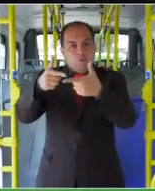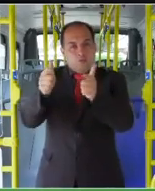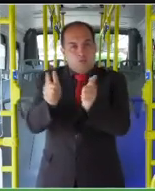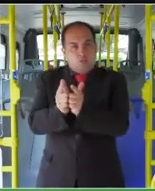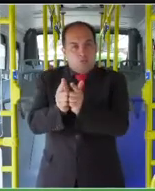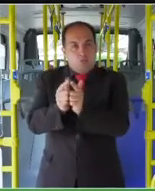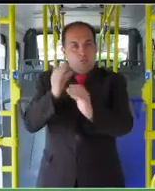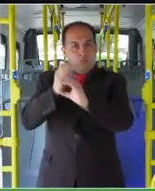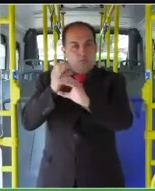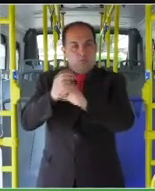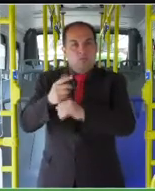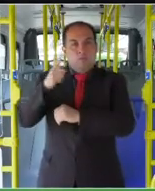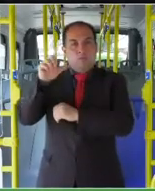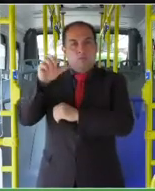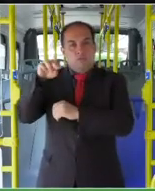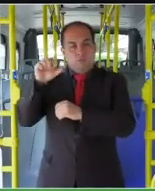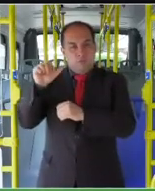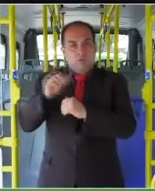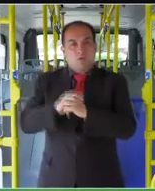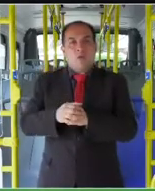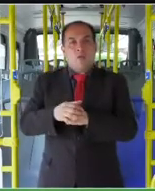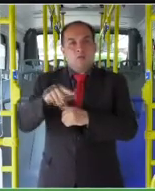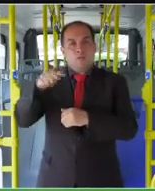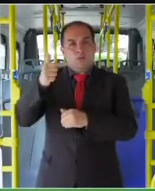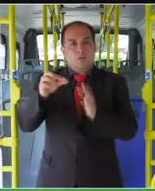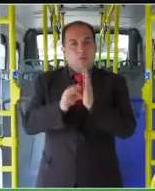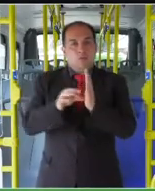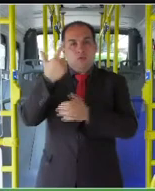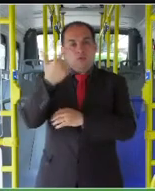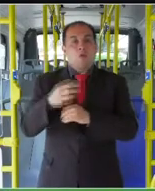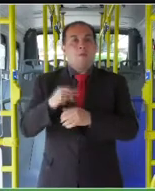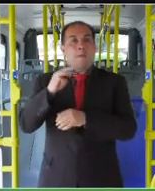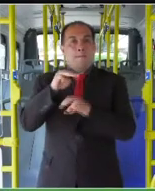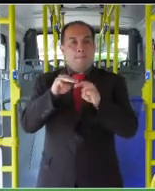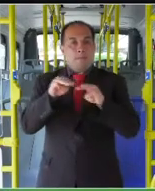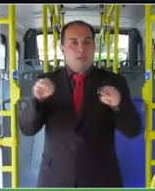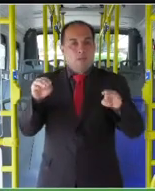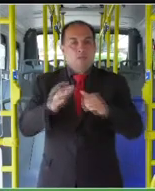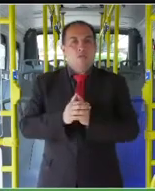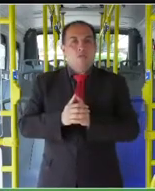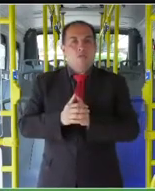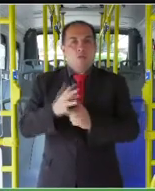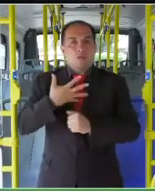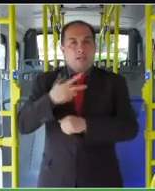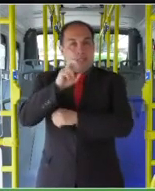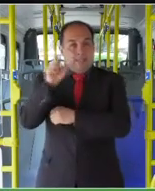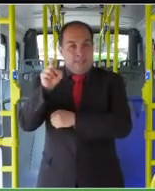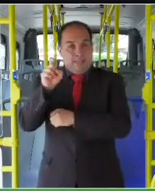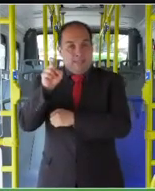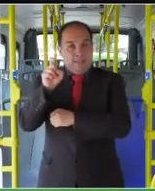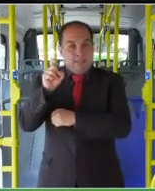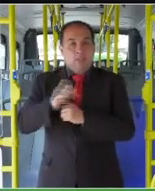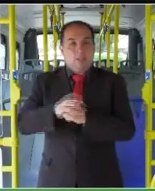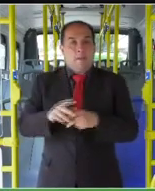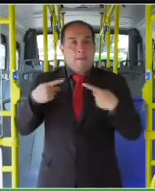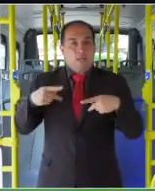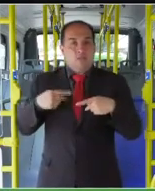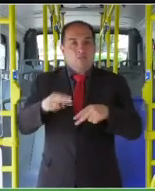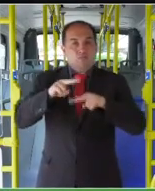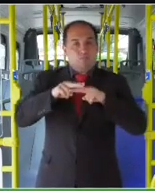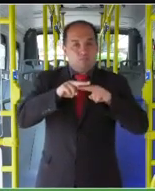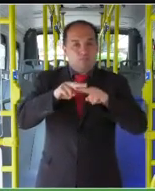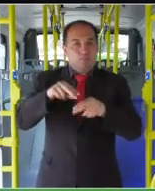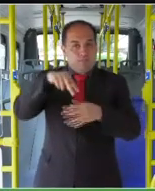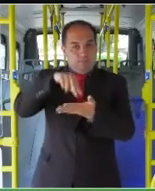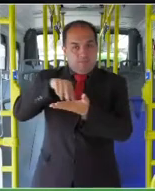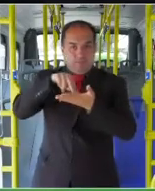de 12.5 metros de longitud, con una capacidad para 100 pasajeros, con 32 asientos, y